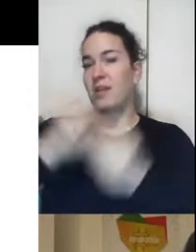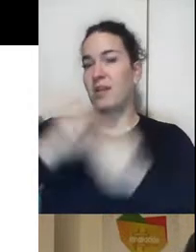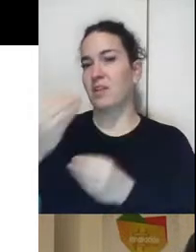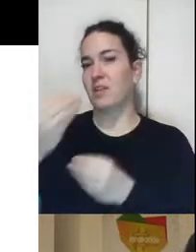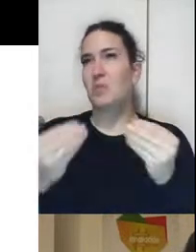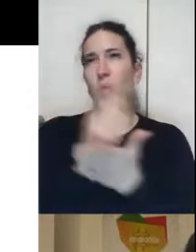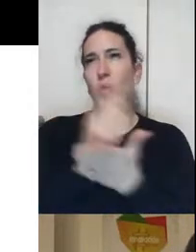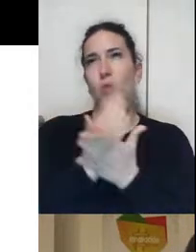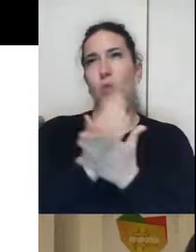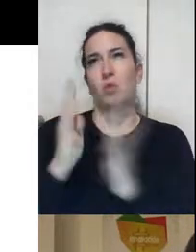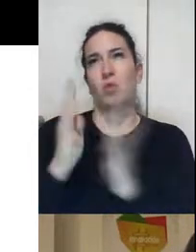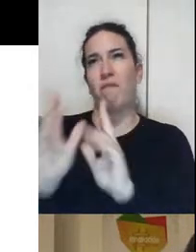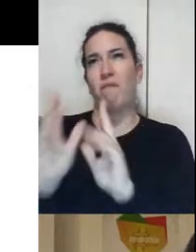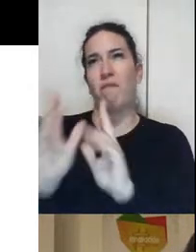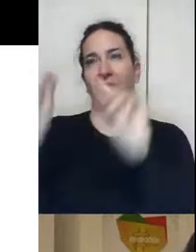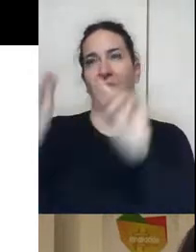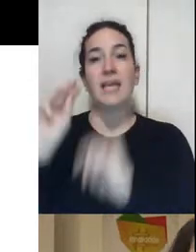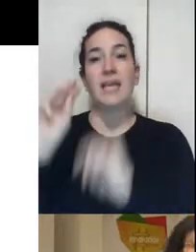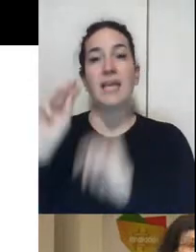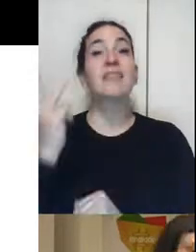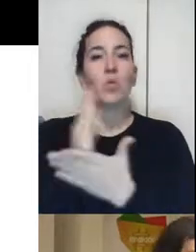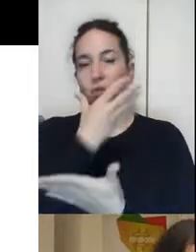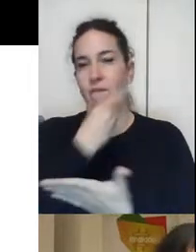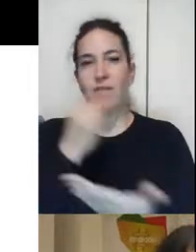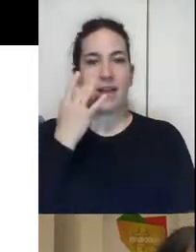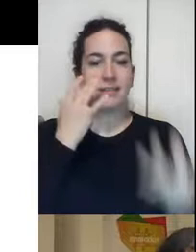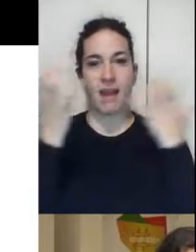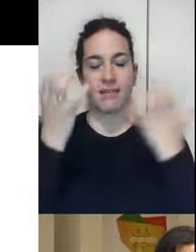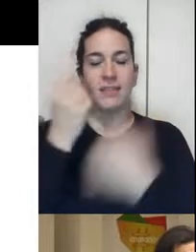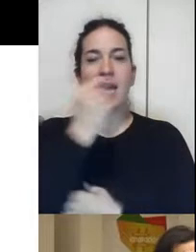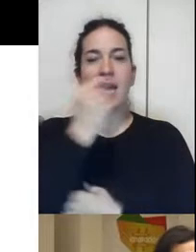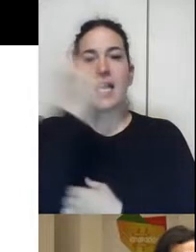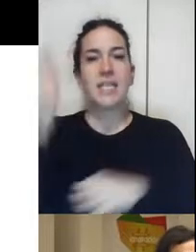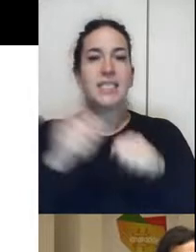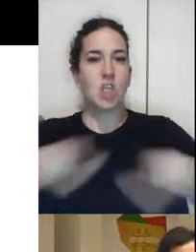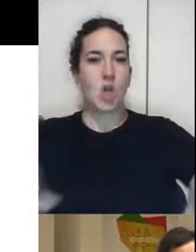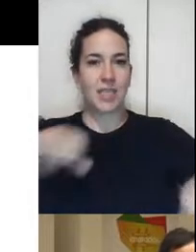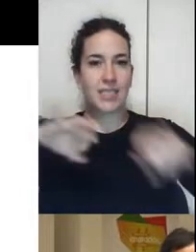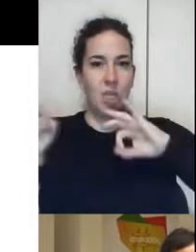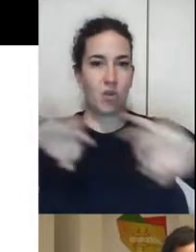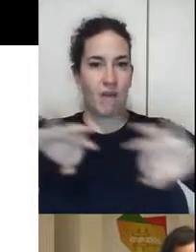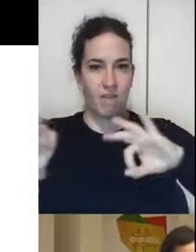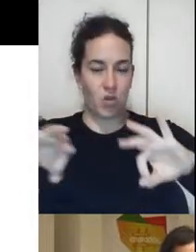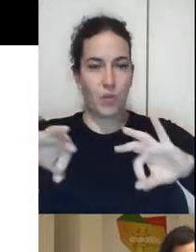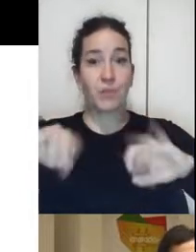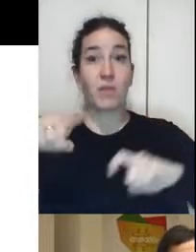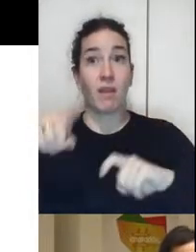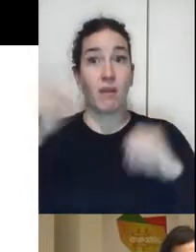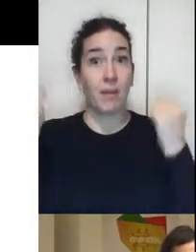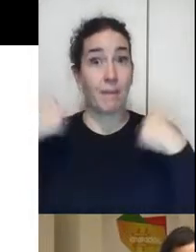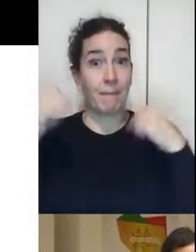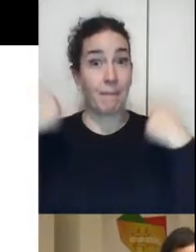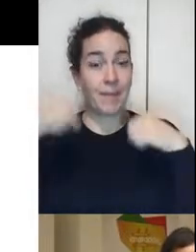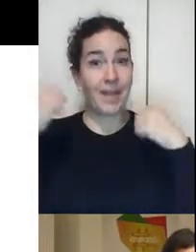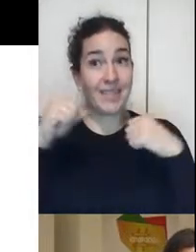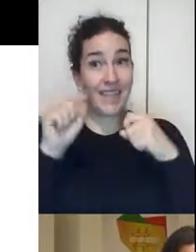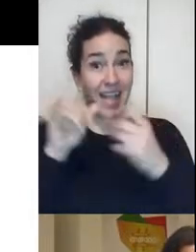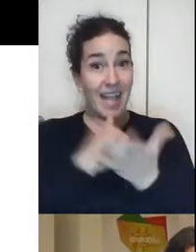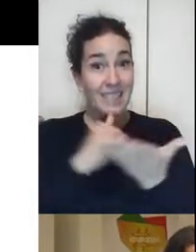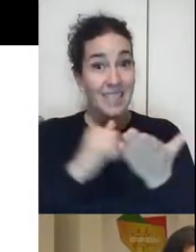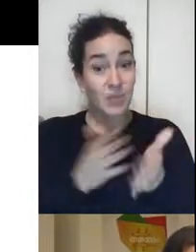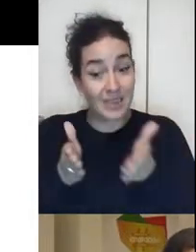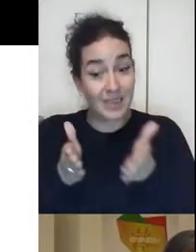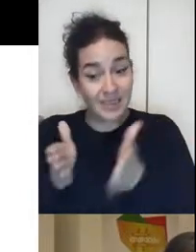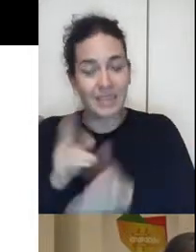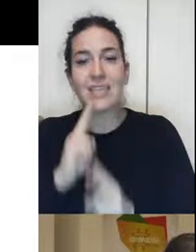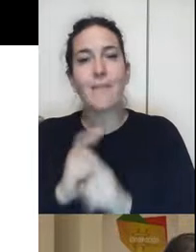curso de tercer curso de Bellas Artes de Diseño Escenográfico, y esa práctica está dentro de una parte de la asignatura que se llama Otros